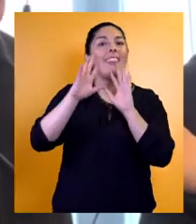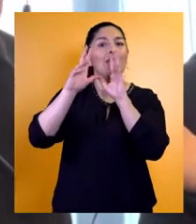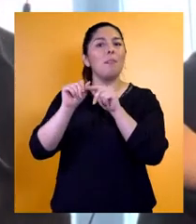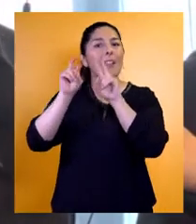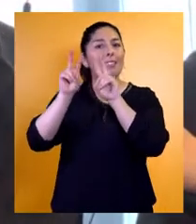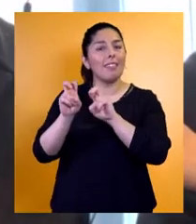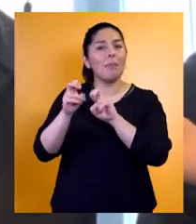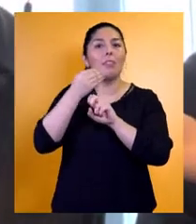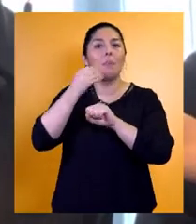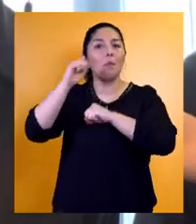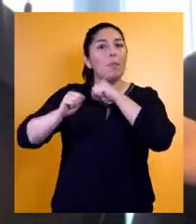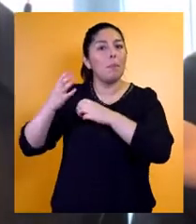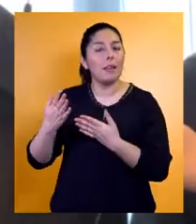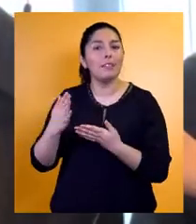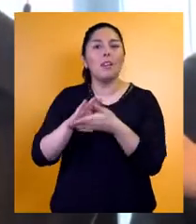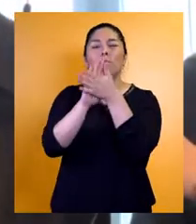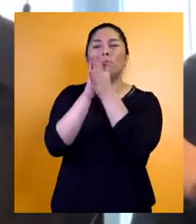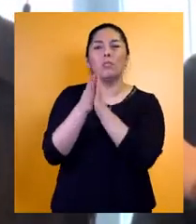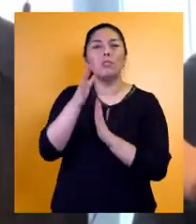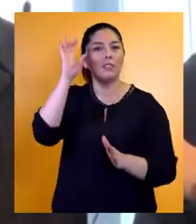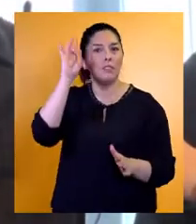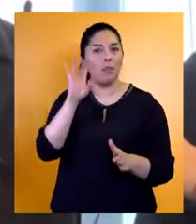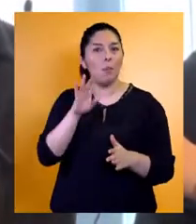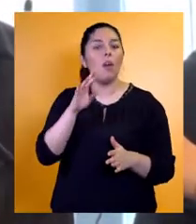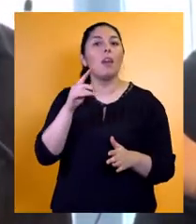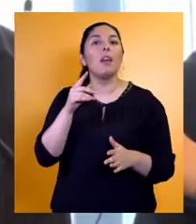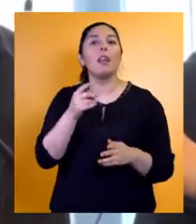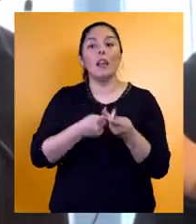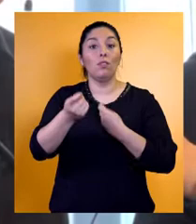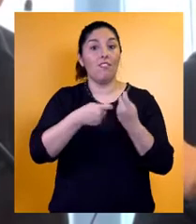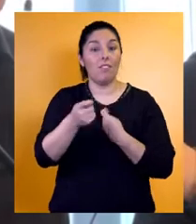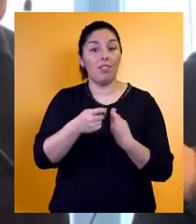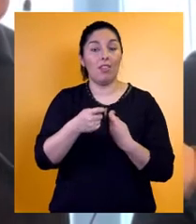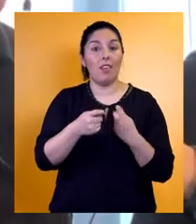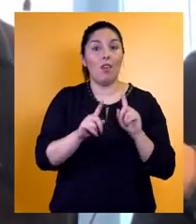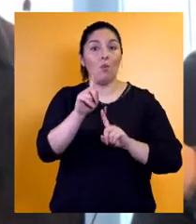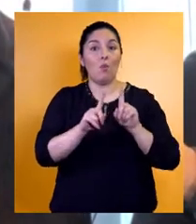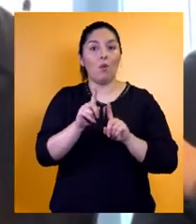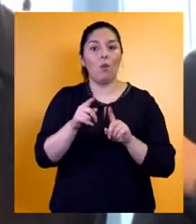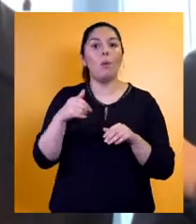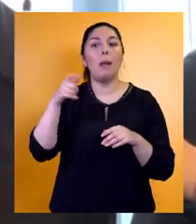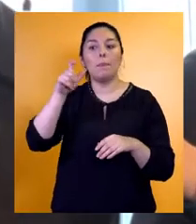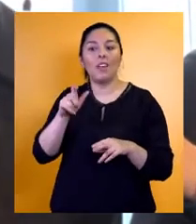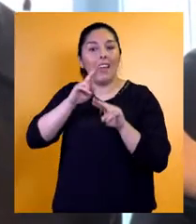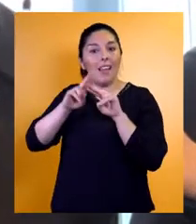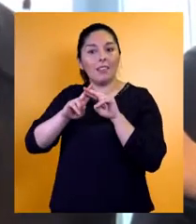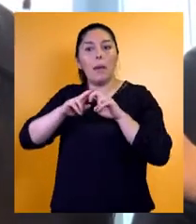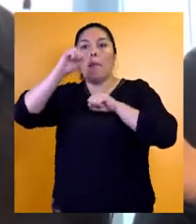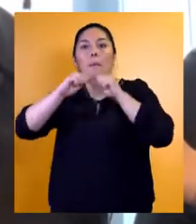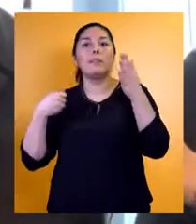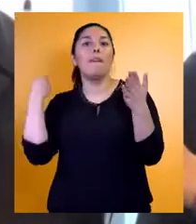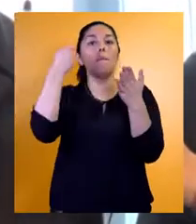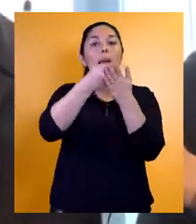que va a tener la oportunidad de hacerse parte de esto, seguramente más en productos elaborados que en productor para las